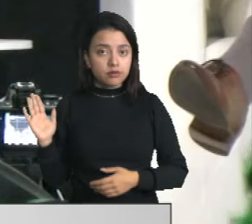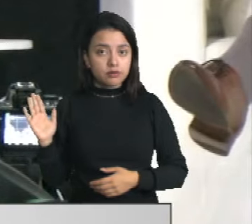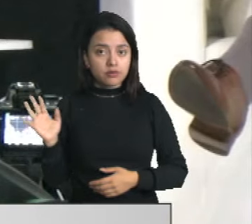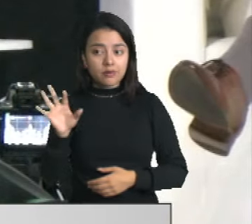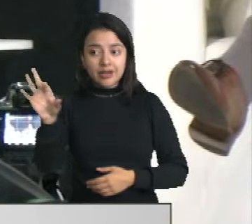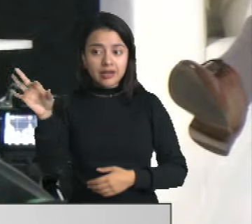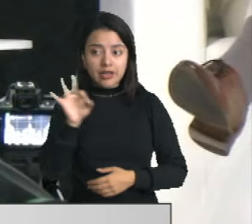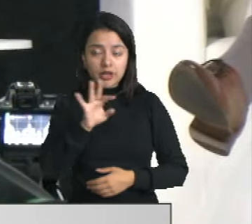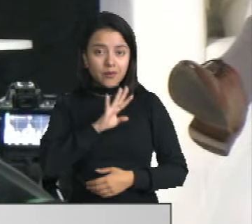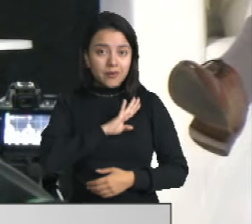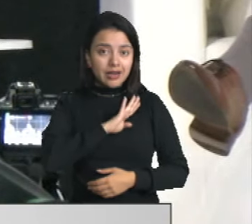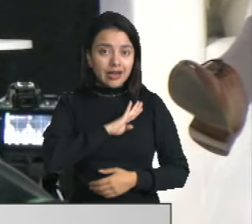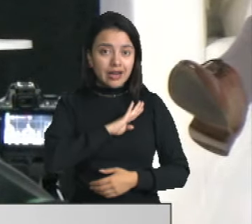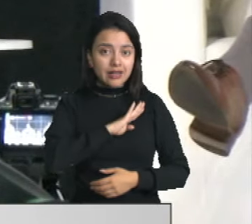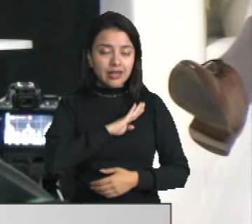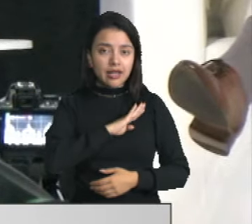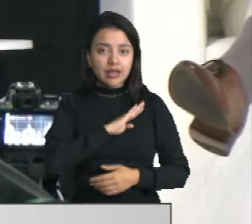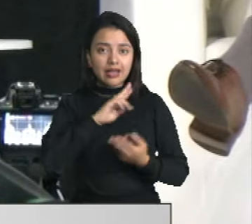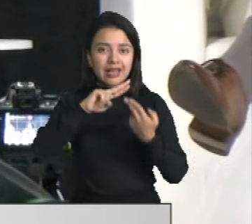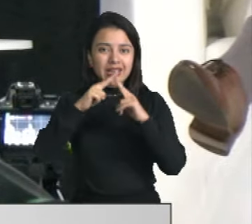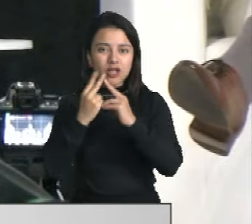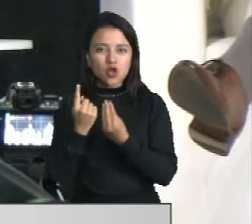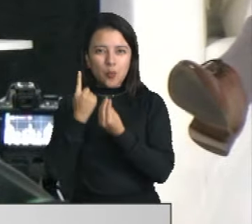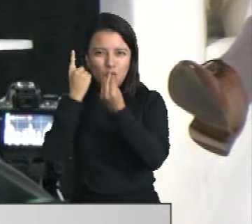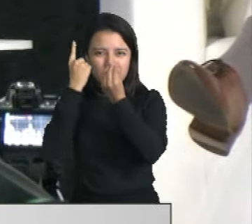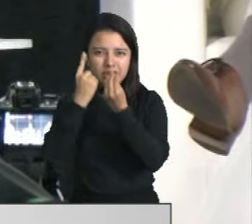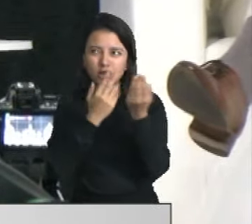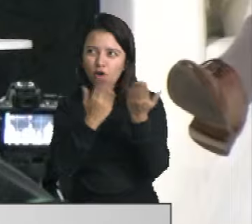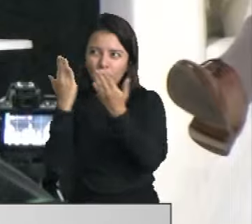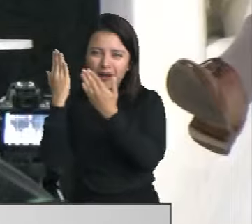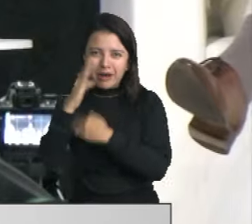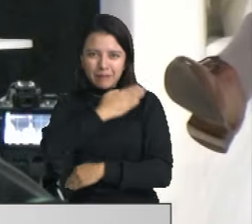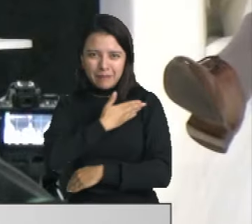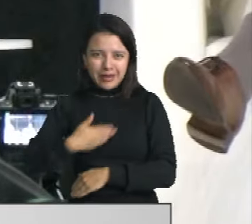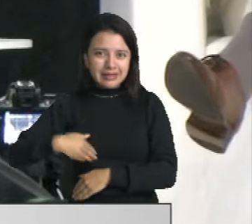no. Eligieron a Alex Char. Entonces,